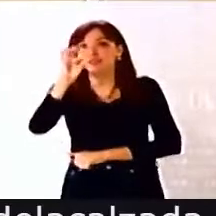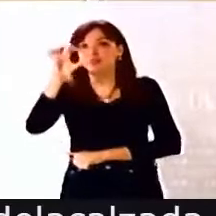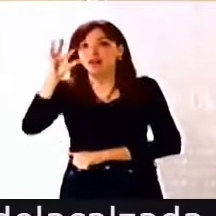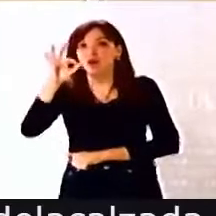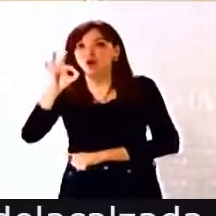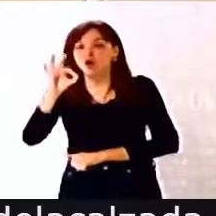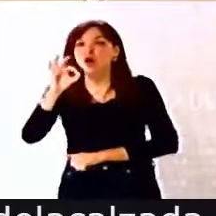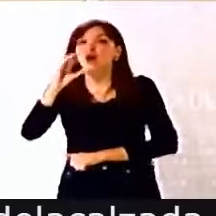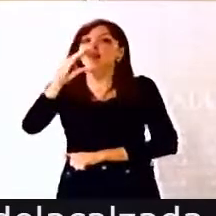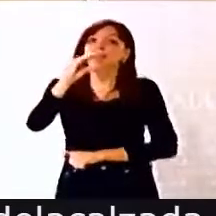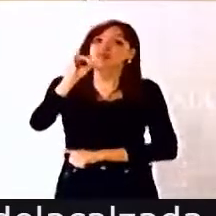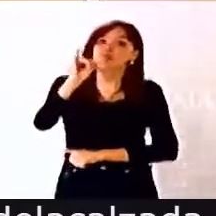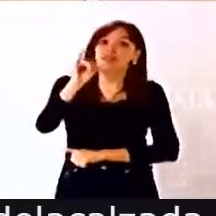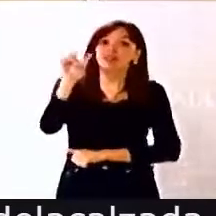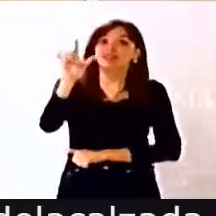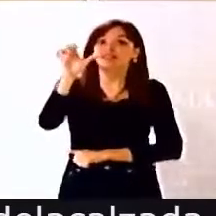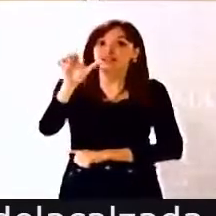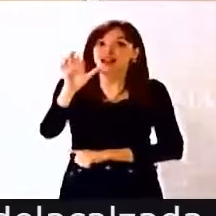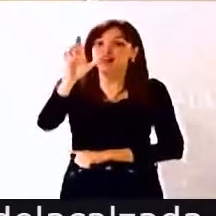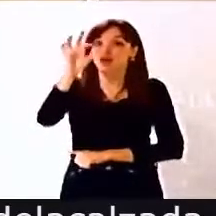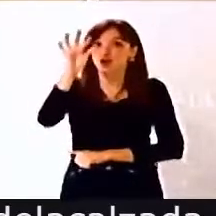y Cilleros.